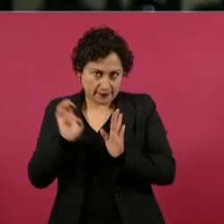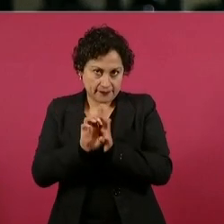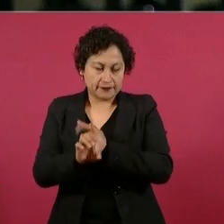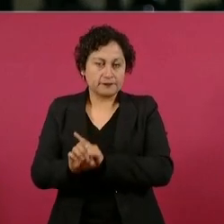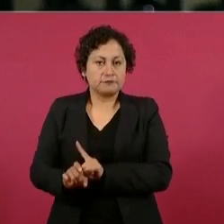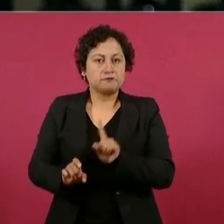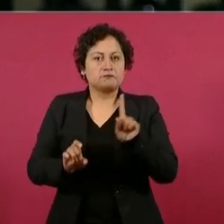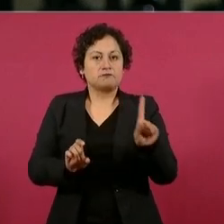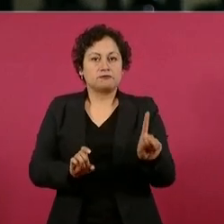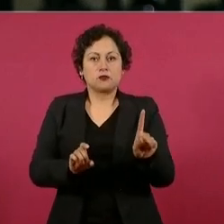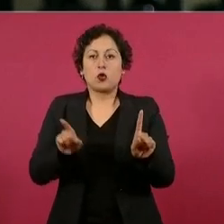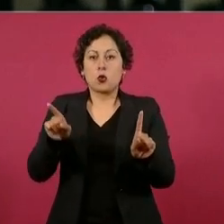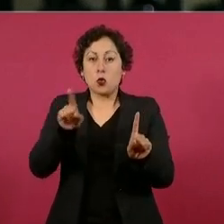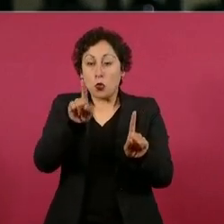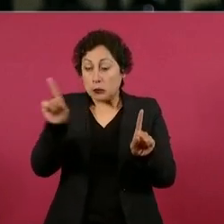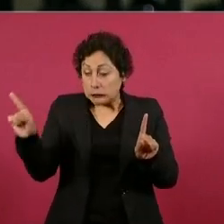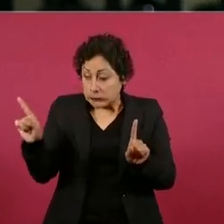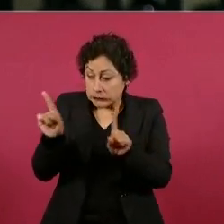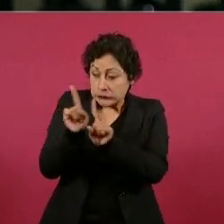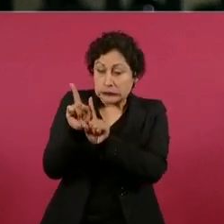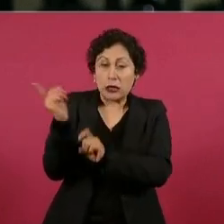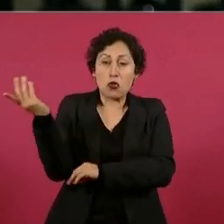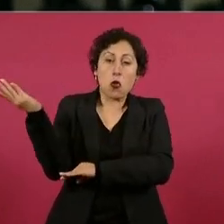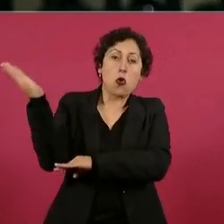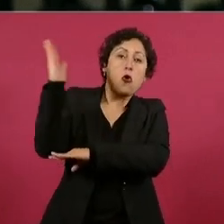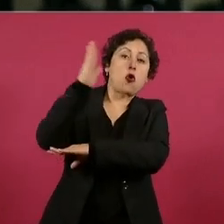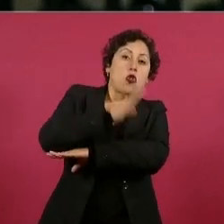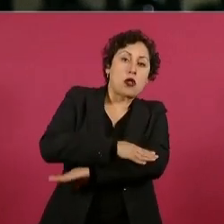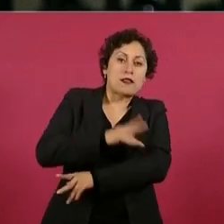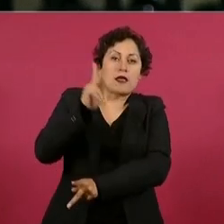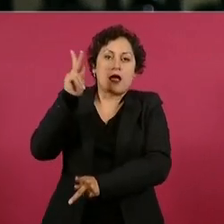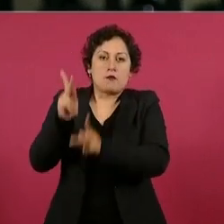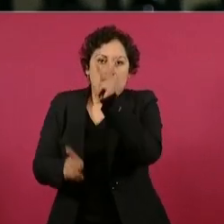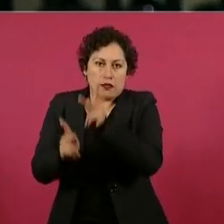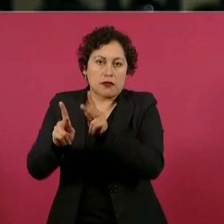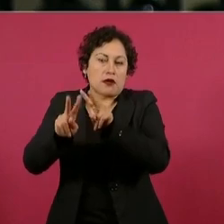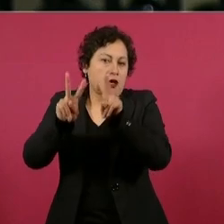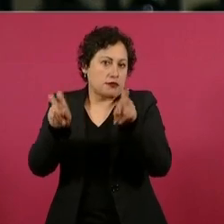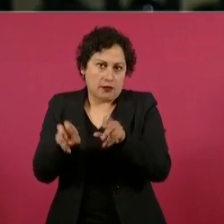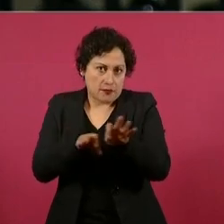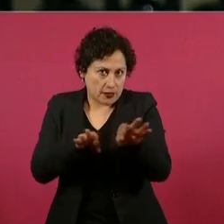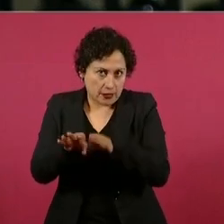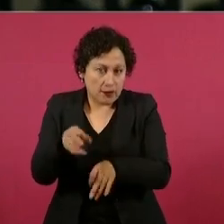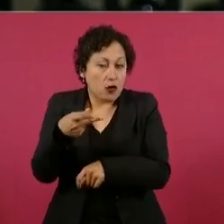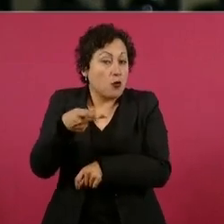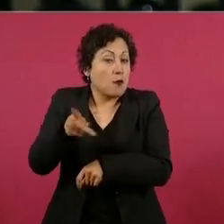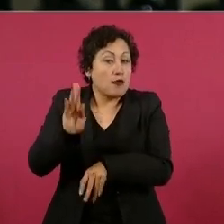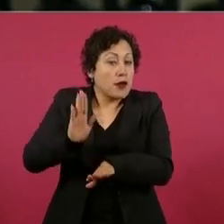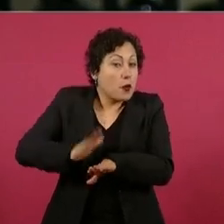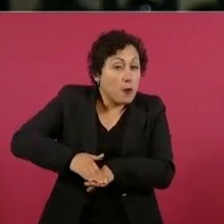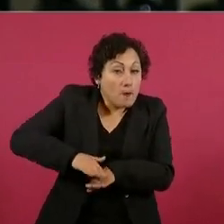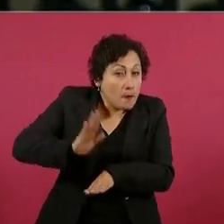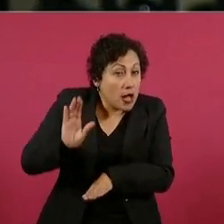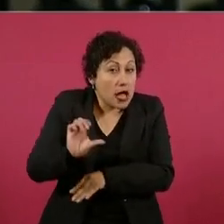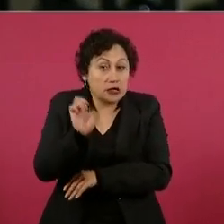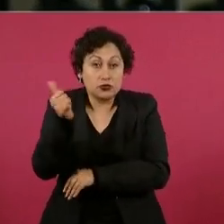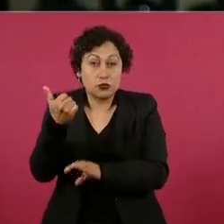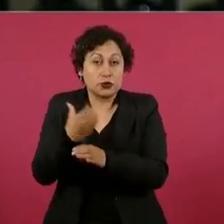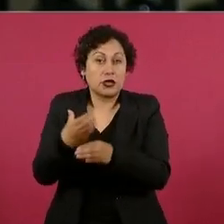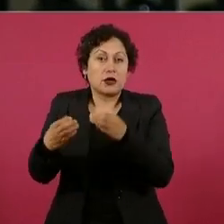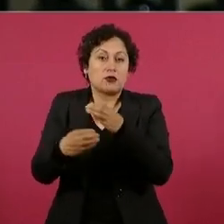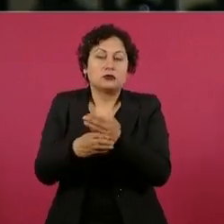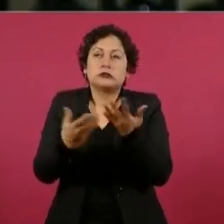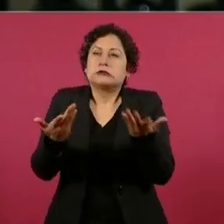la doctora Claudia Sheinbaum, pero ¿qué platican más allá de las reuniones de trabajo? no tanto el tema de